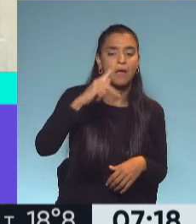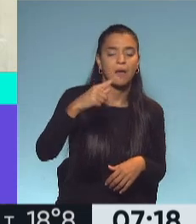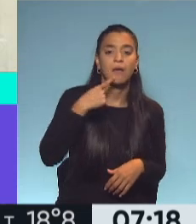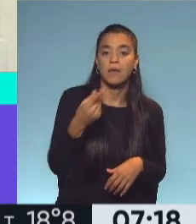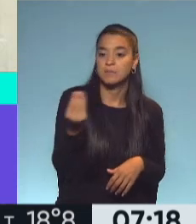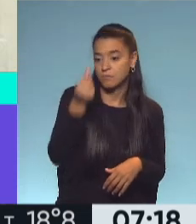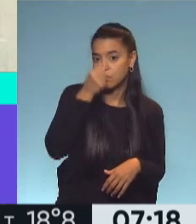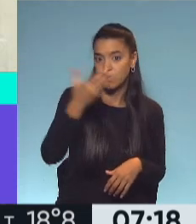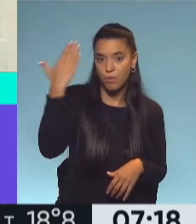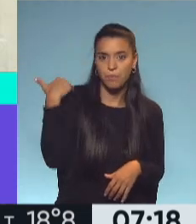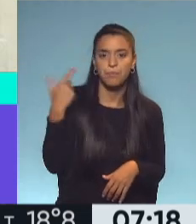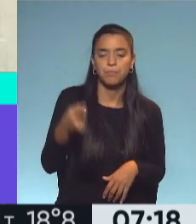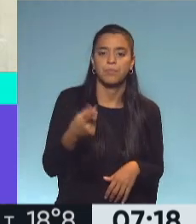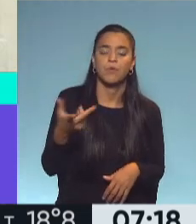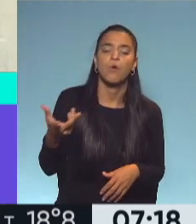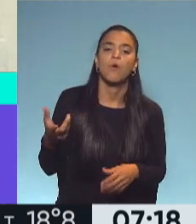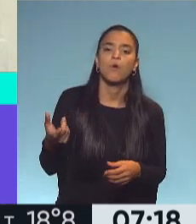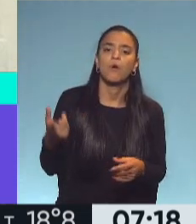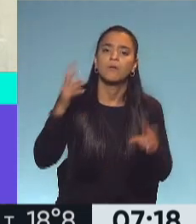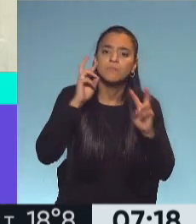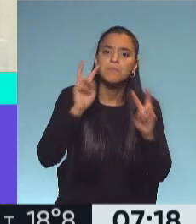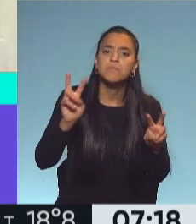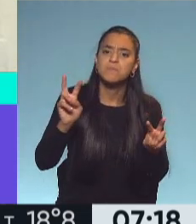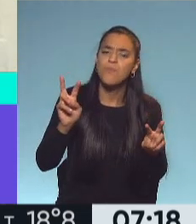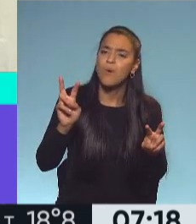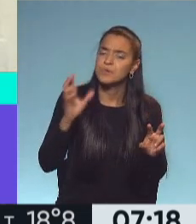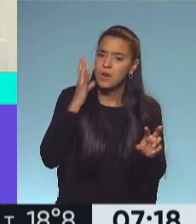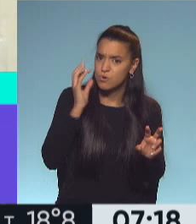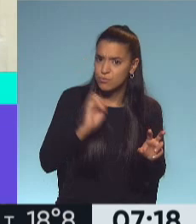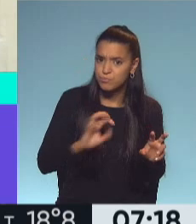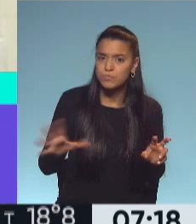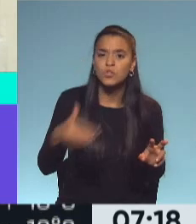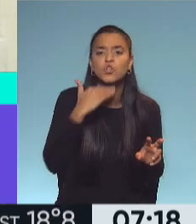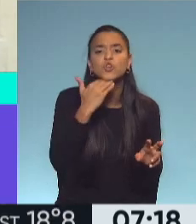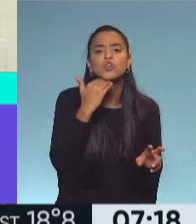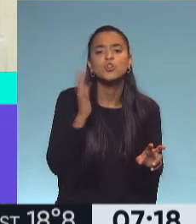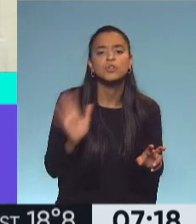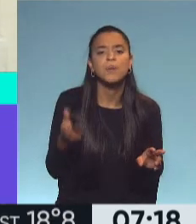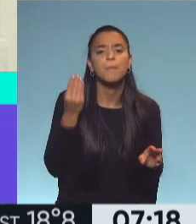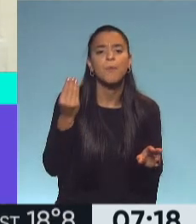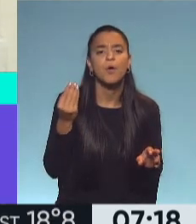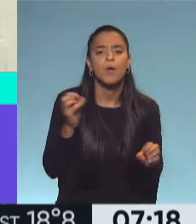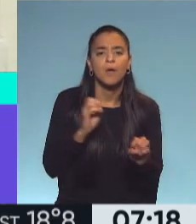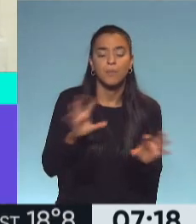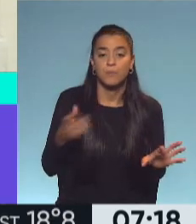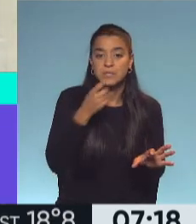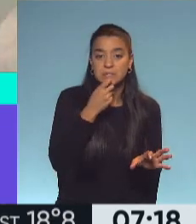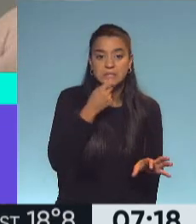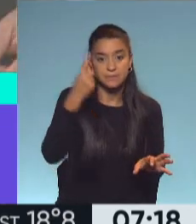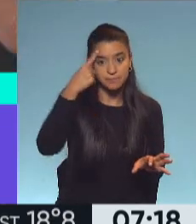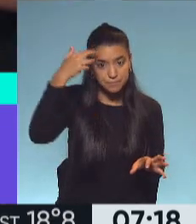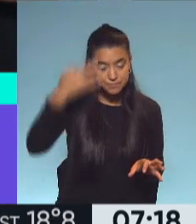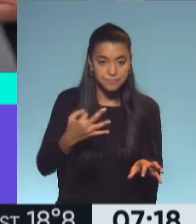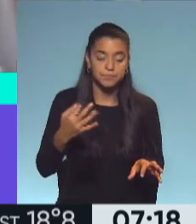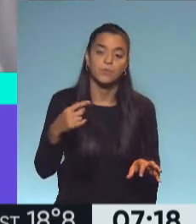el fin de semana una proyección, la verdad que alarmante. Yo no sé por qué alarmante, porque si uno utiliza un poquito el sentido común